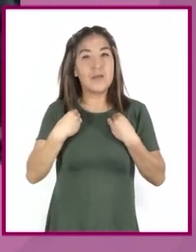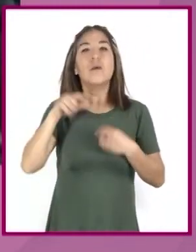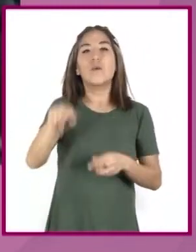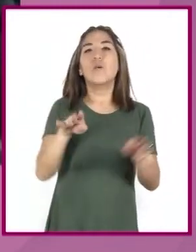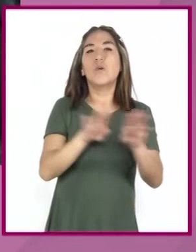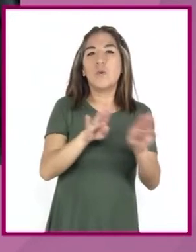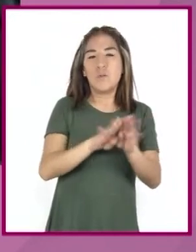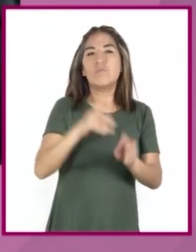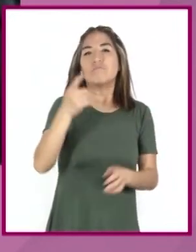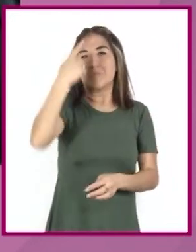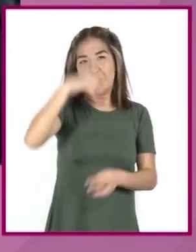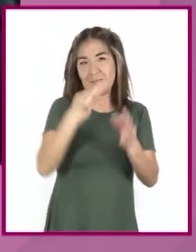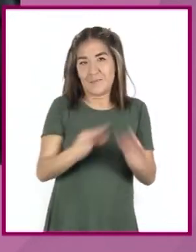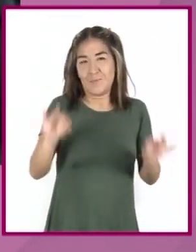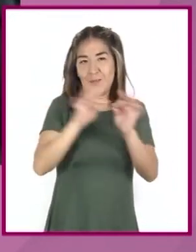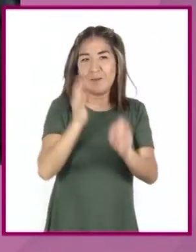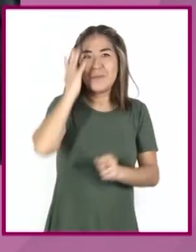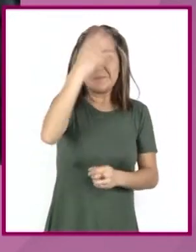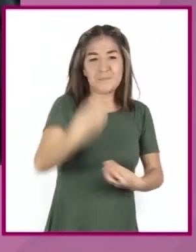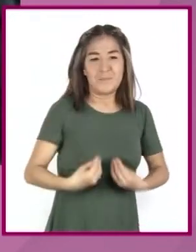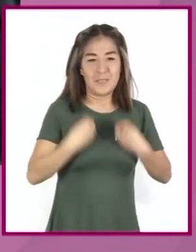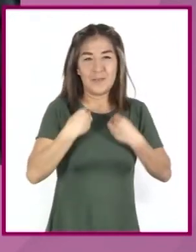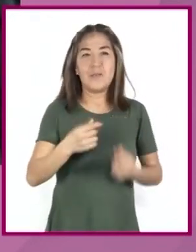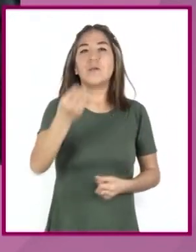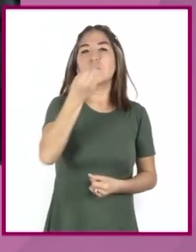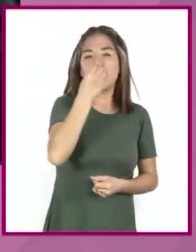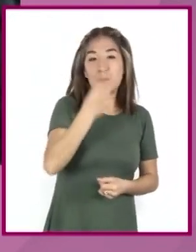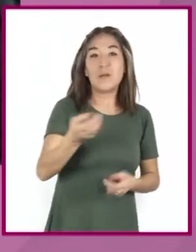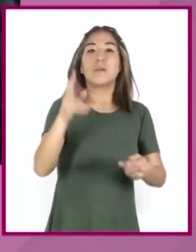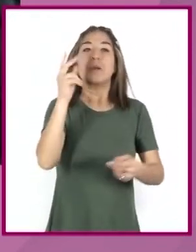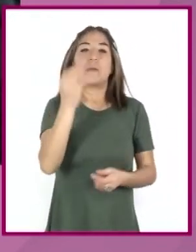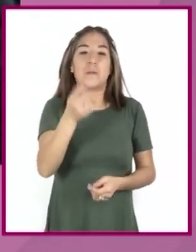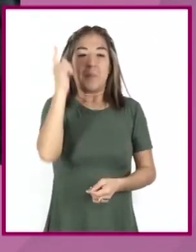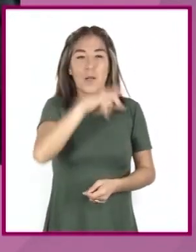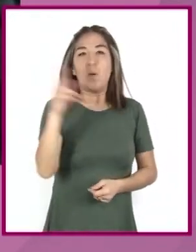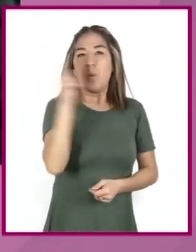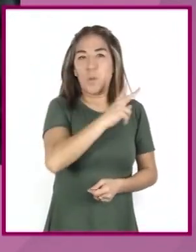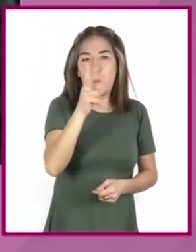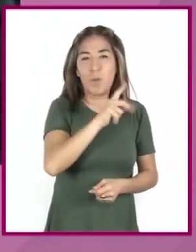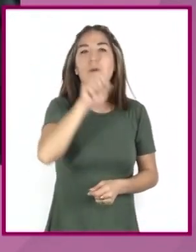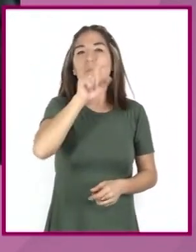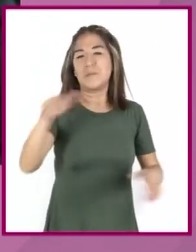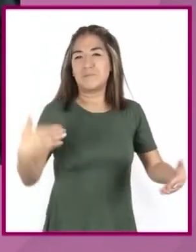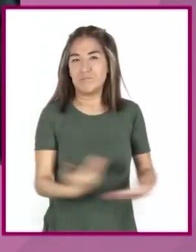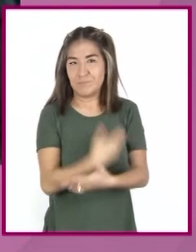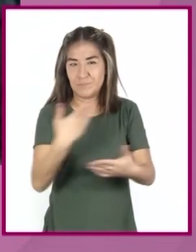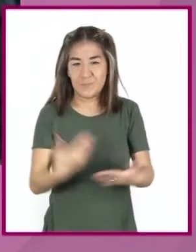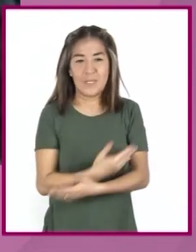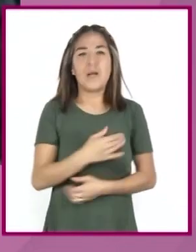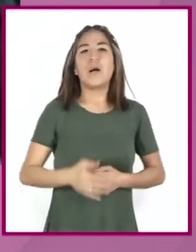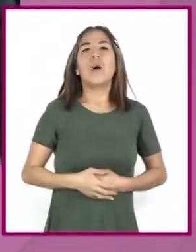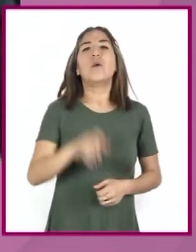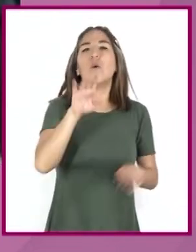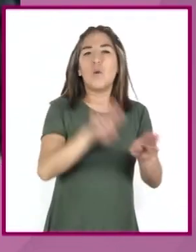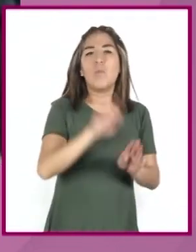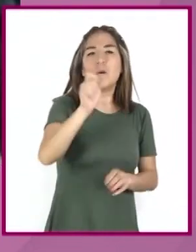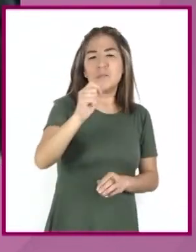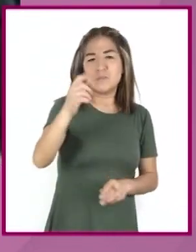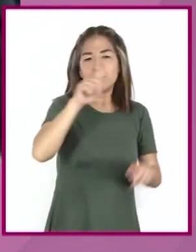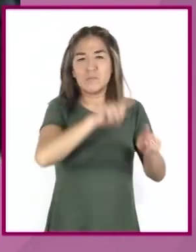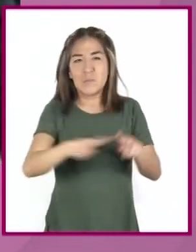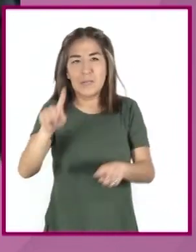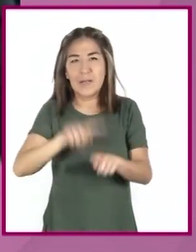características fundamentales, que son: se nutre, respira y se reproduce. Nos permite reconocer la existencia de